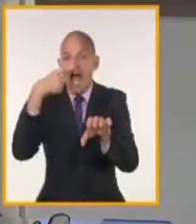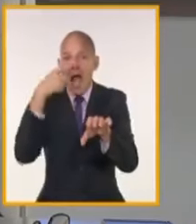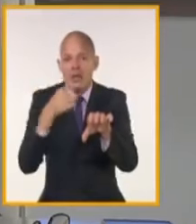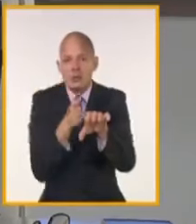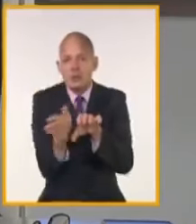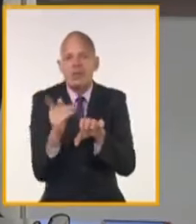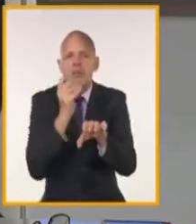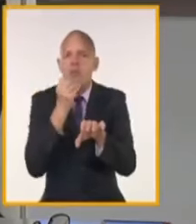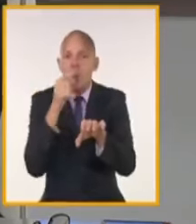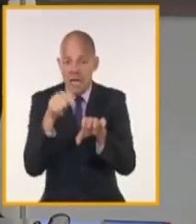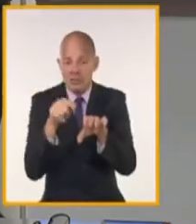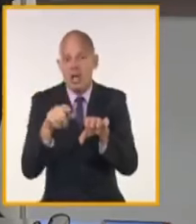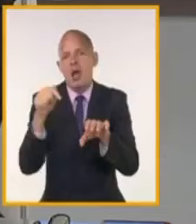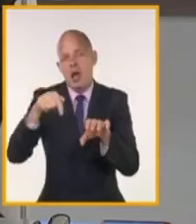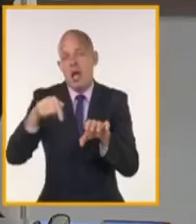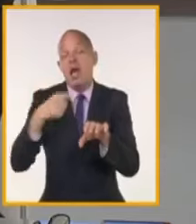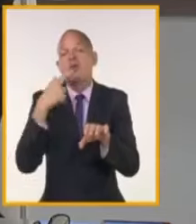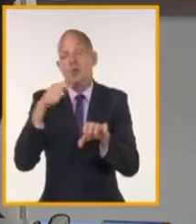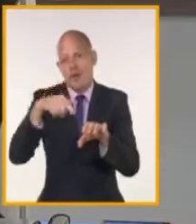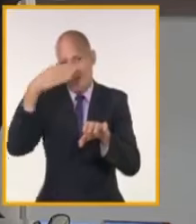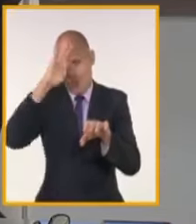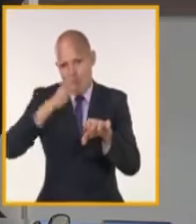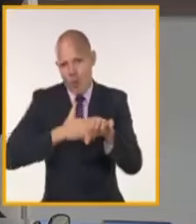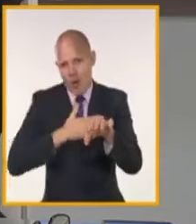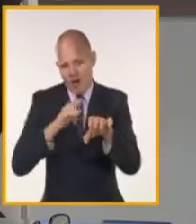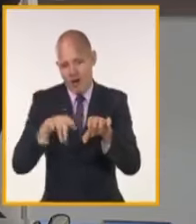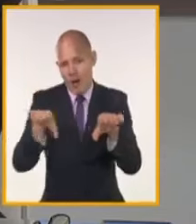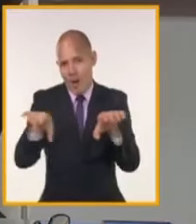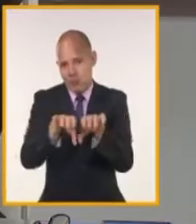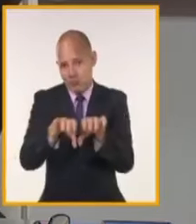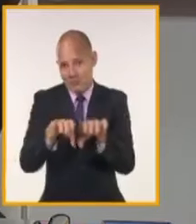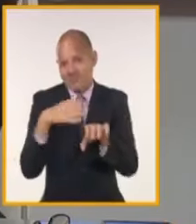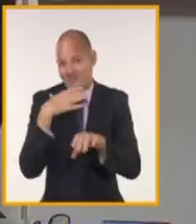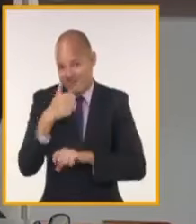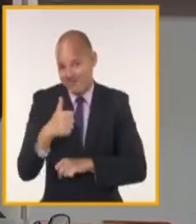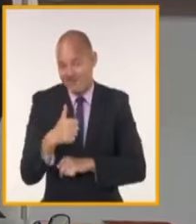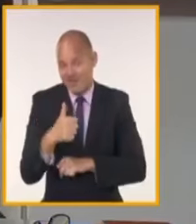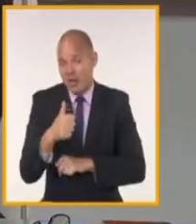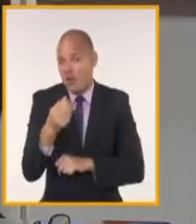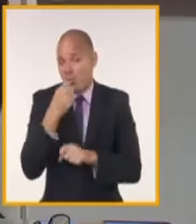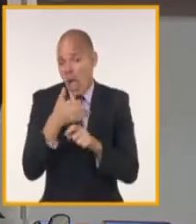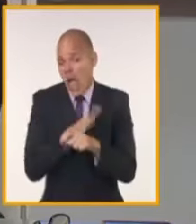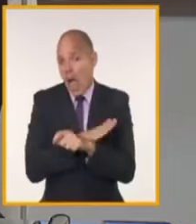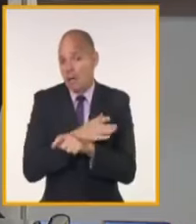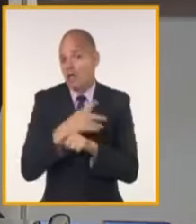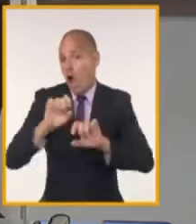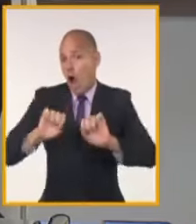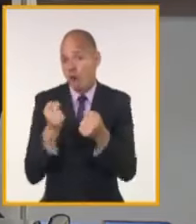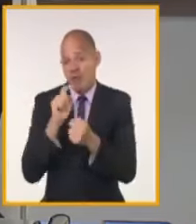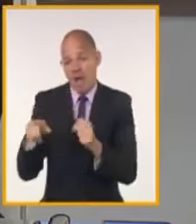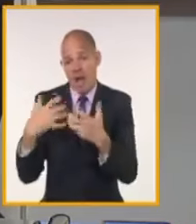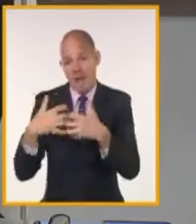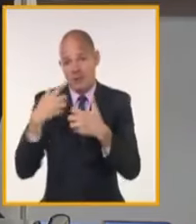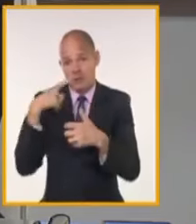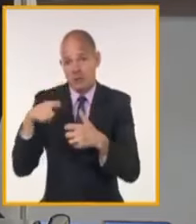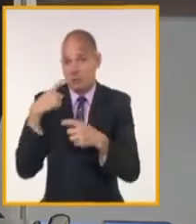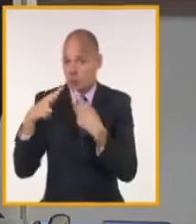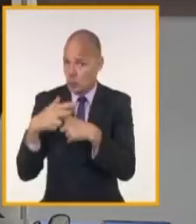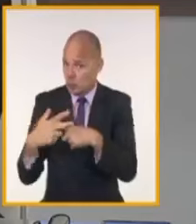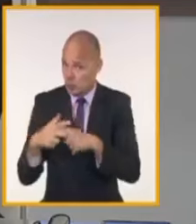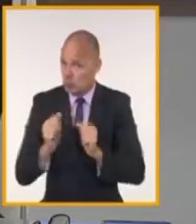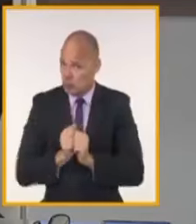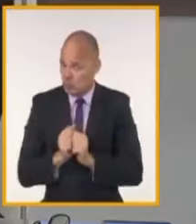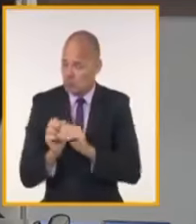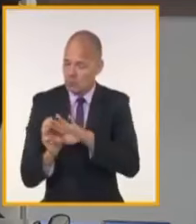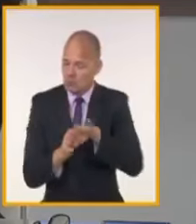utilizar los combustibles nacionales y va a haber una incorporación y tenemos que hacer un mantenimiento obligatorio ahí en en el gas la otra acción